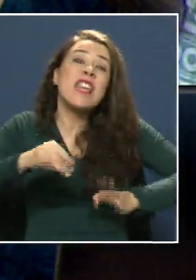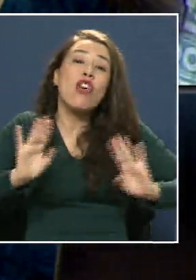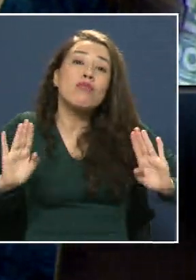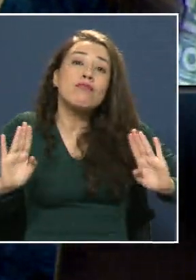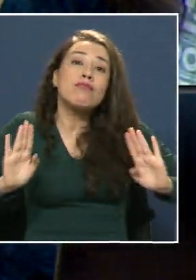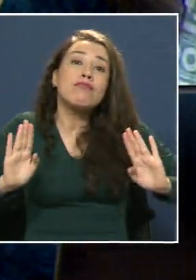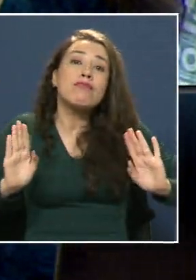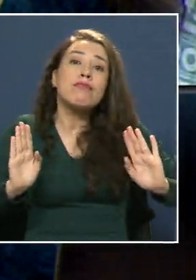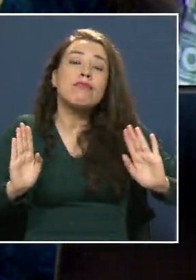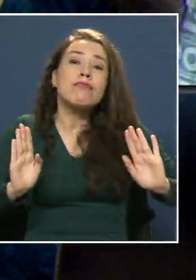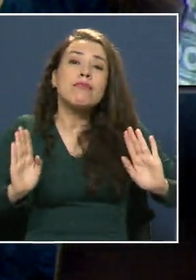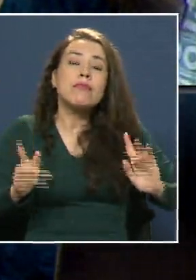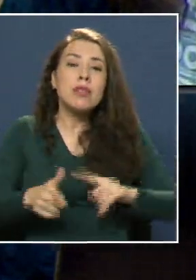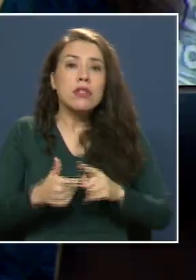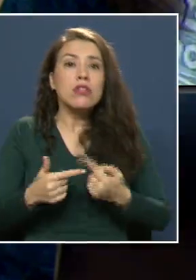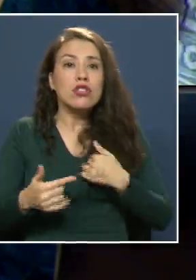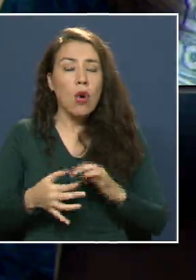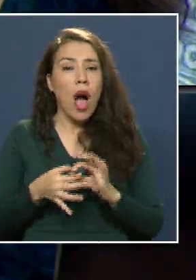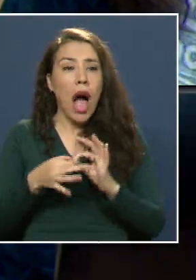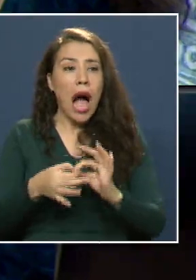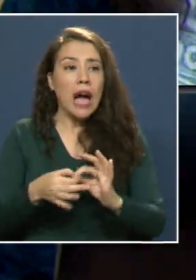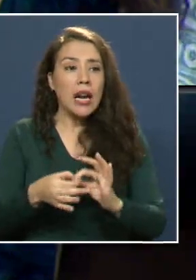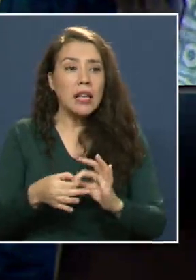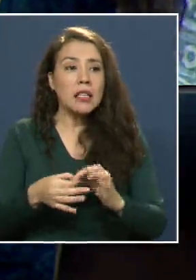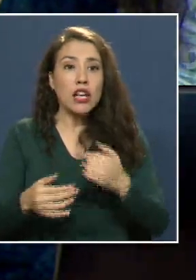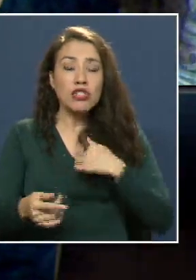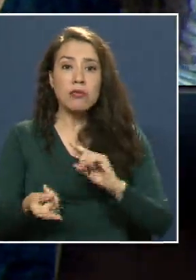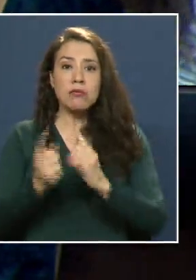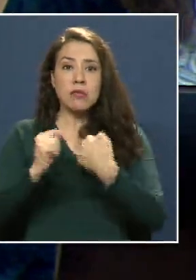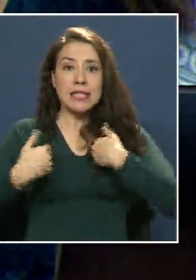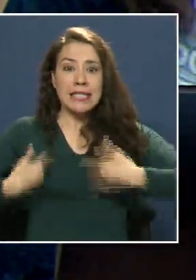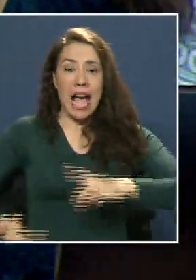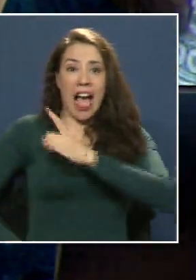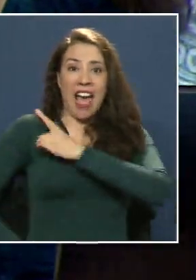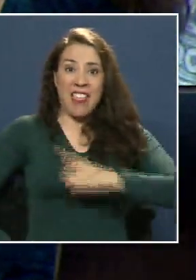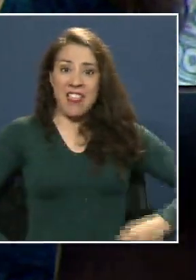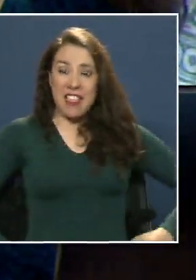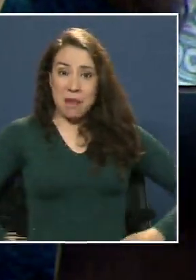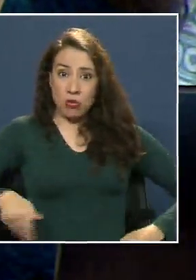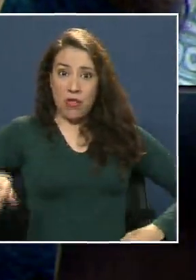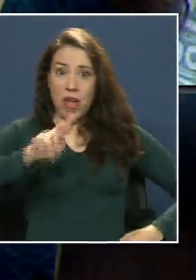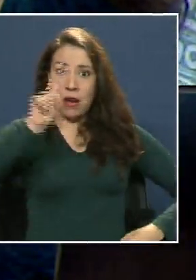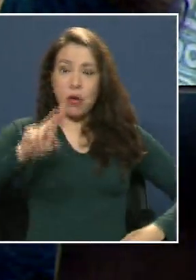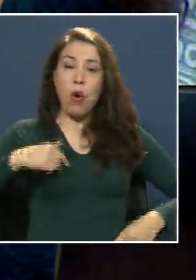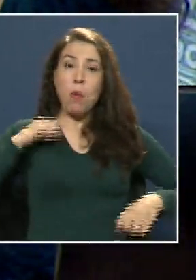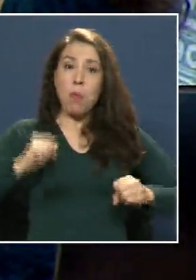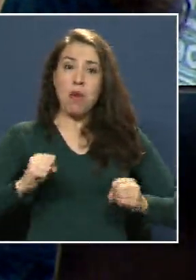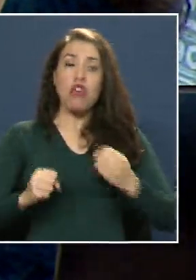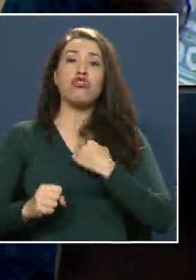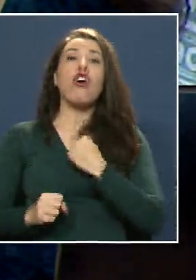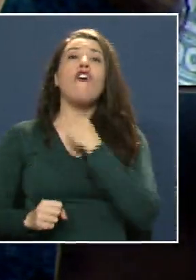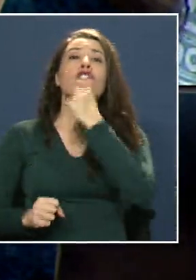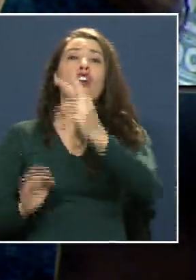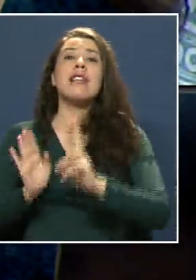desde ahí también, y agradezco hoy día ser una diputada de la República y poder desde este Congreso ser la voz